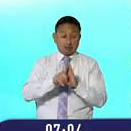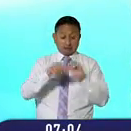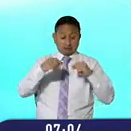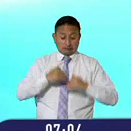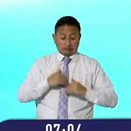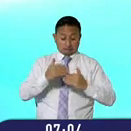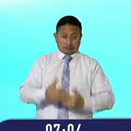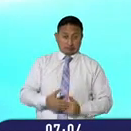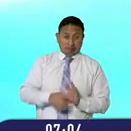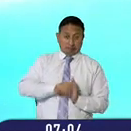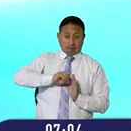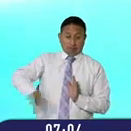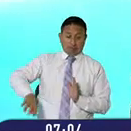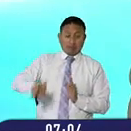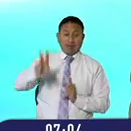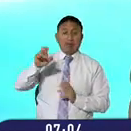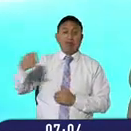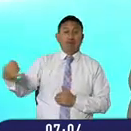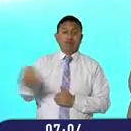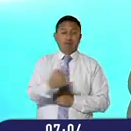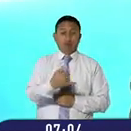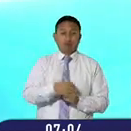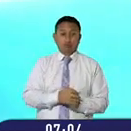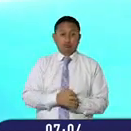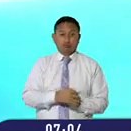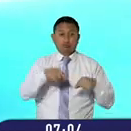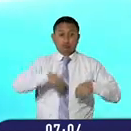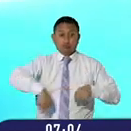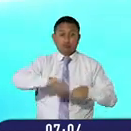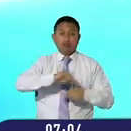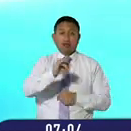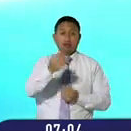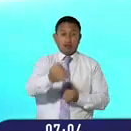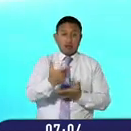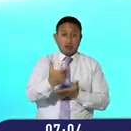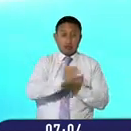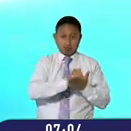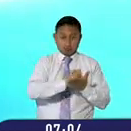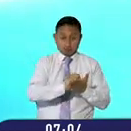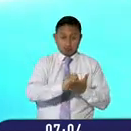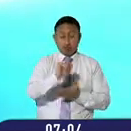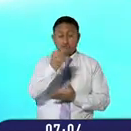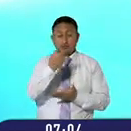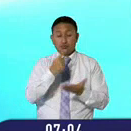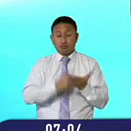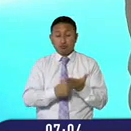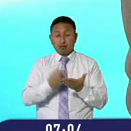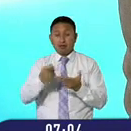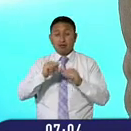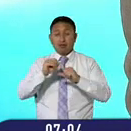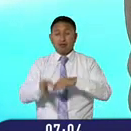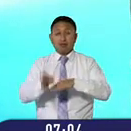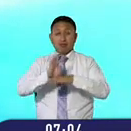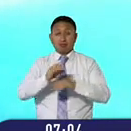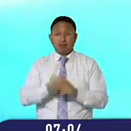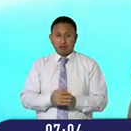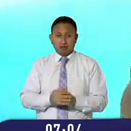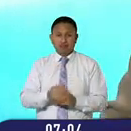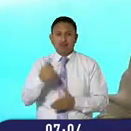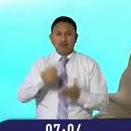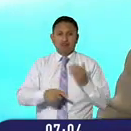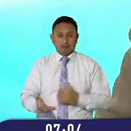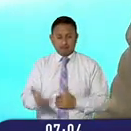violación que se han analizado en el informe borrador para segundo debate que mantiene la Asamblea Nacional. ¿Cuáles son? Vamos a contarlos. Preste